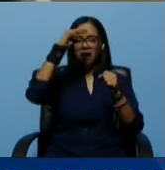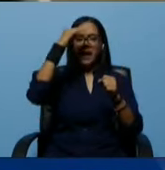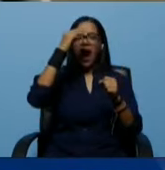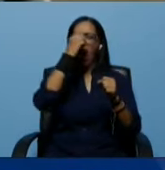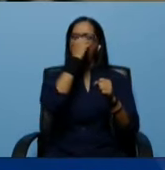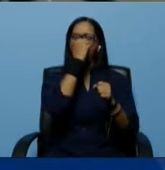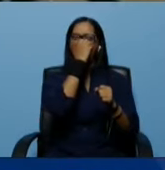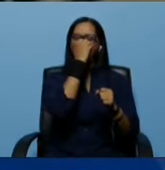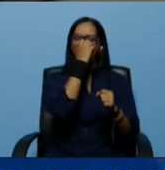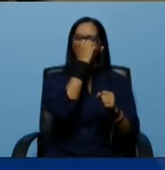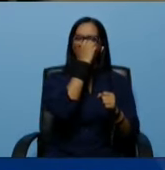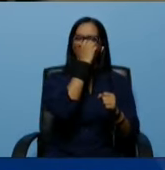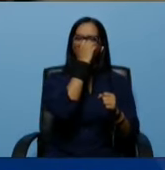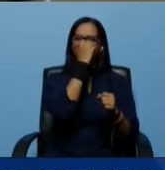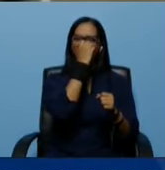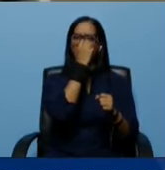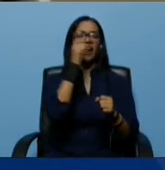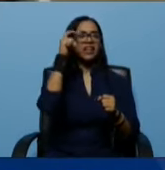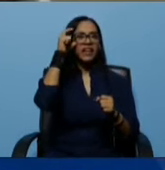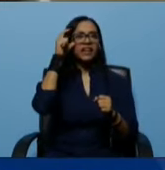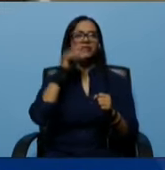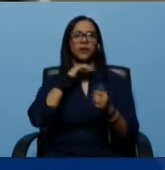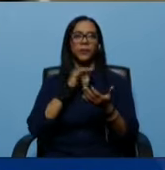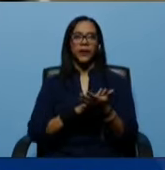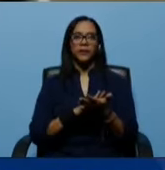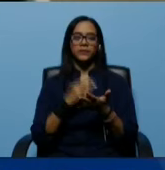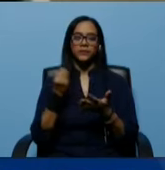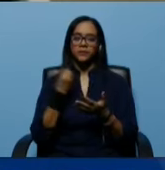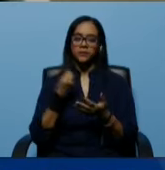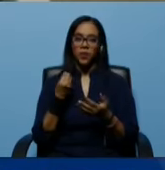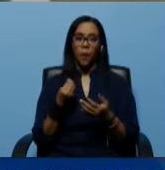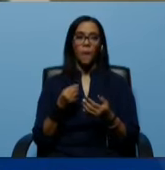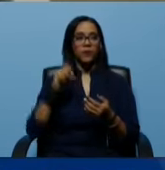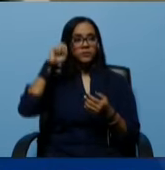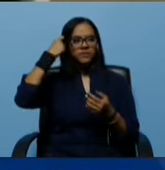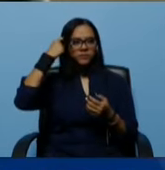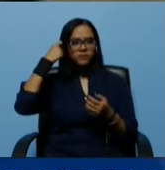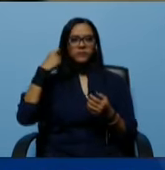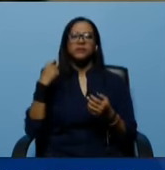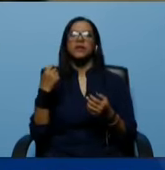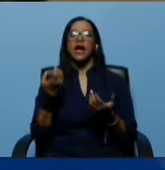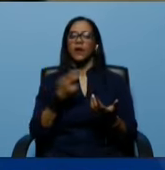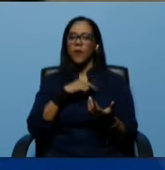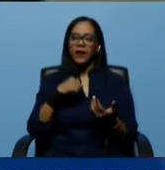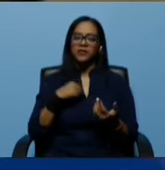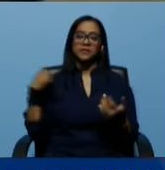Día de los Muertos. Pero ¿cómo conmemoramos nosotros ese día? Recordando a nuestros ancestros,